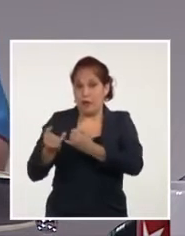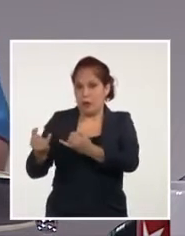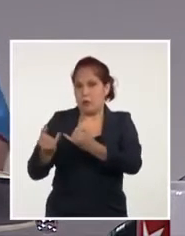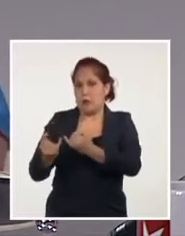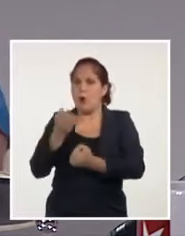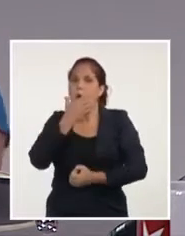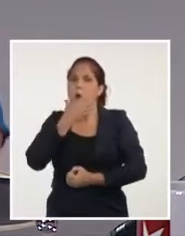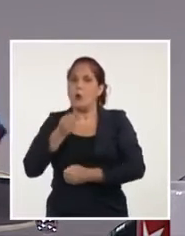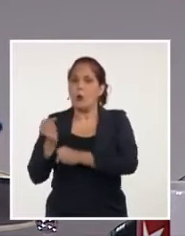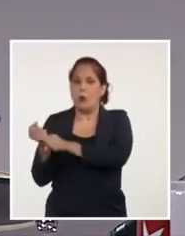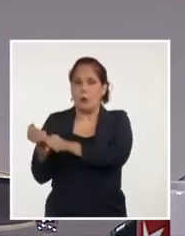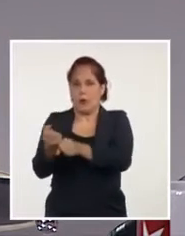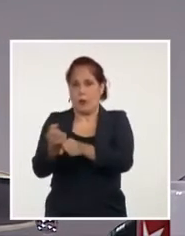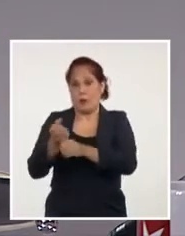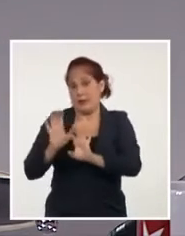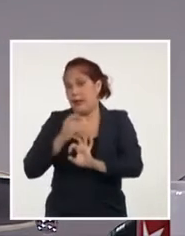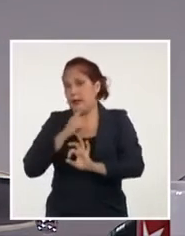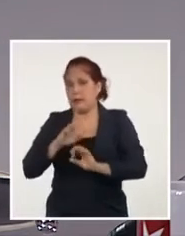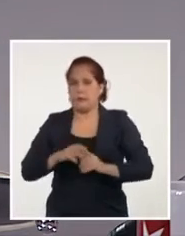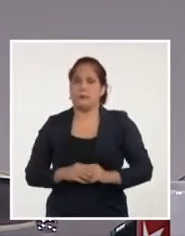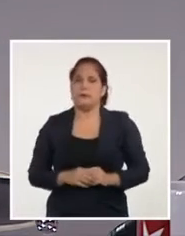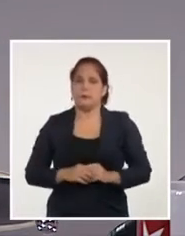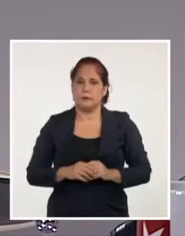altas tecnologías que no han podido